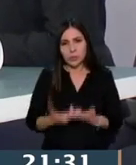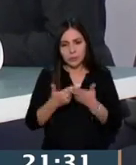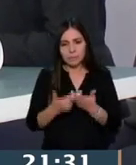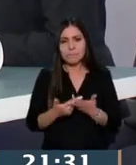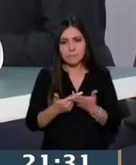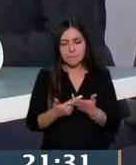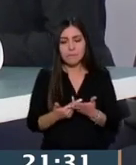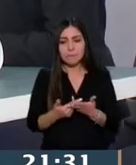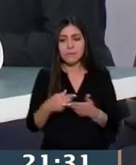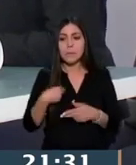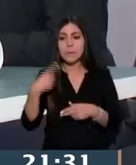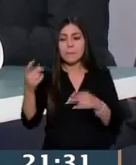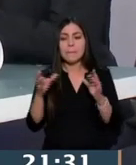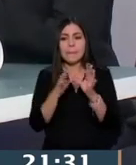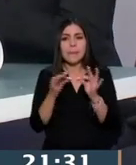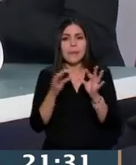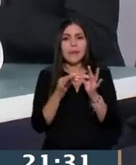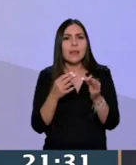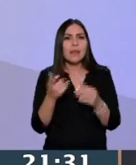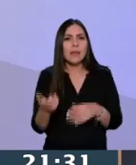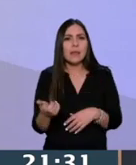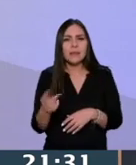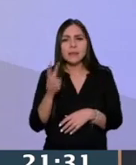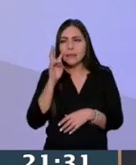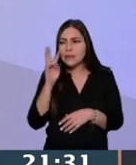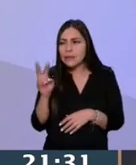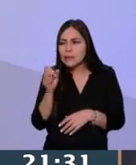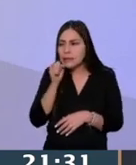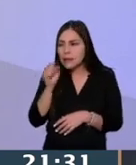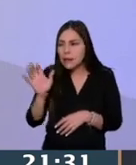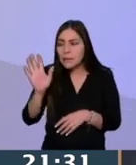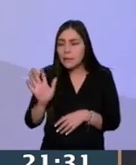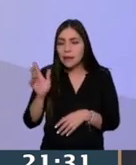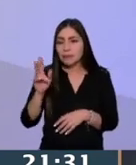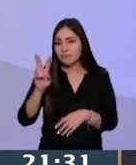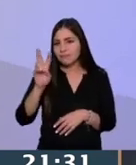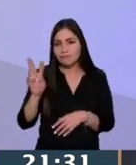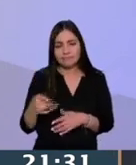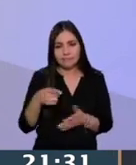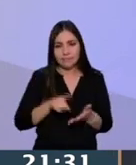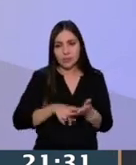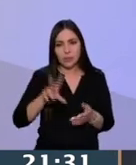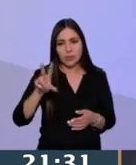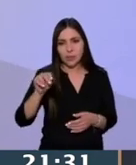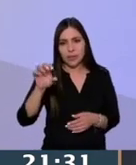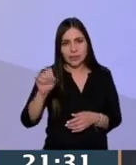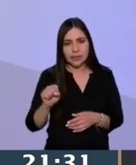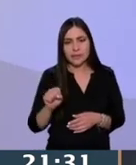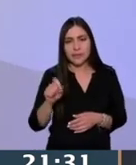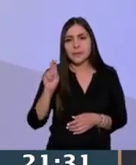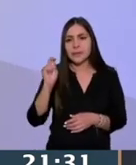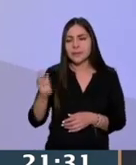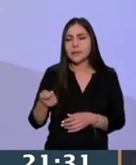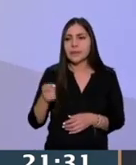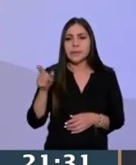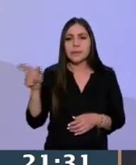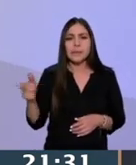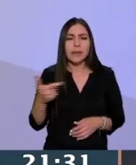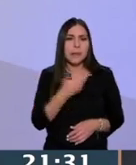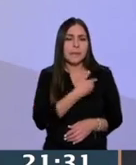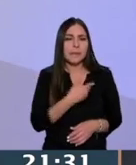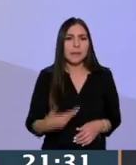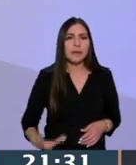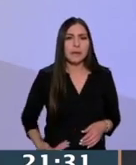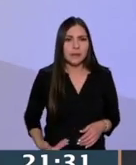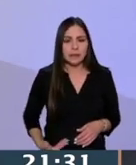dar espacio a comentar, pues esto que parece simpático, pero realmente no lo es, el que al presidente le hayan